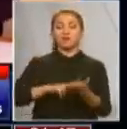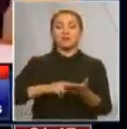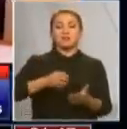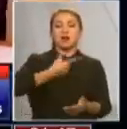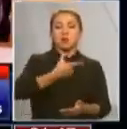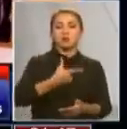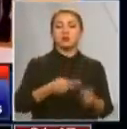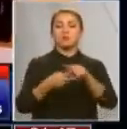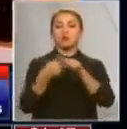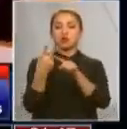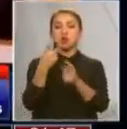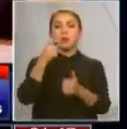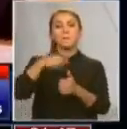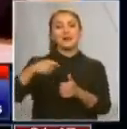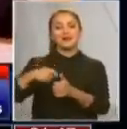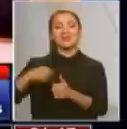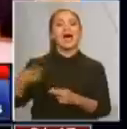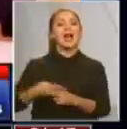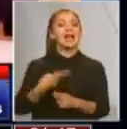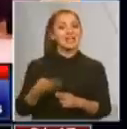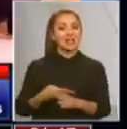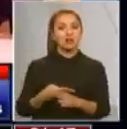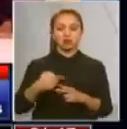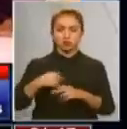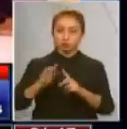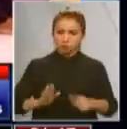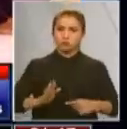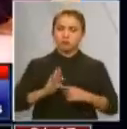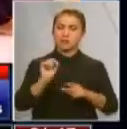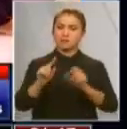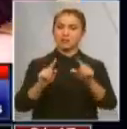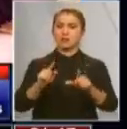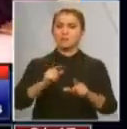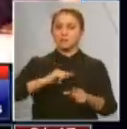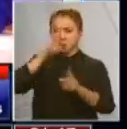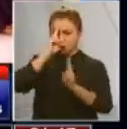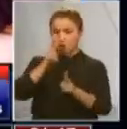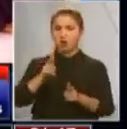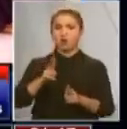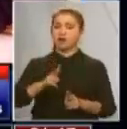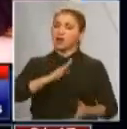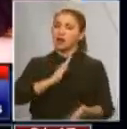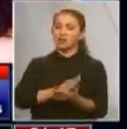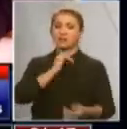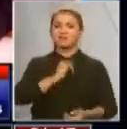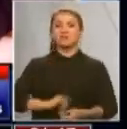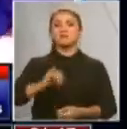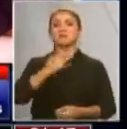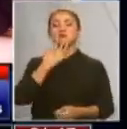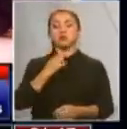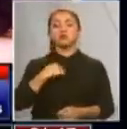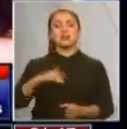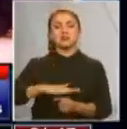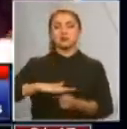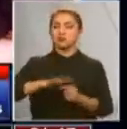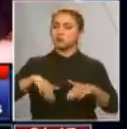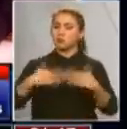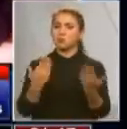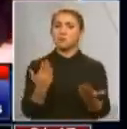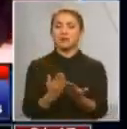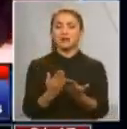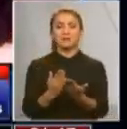por 2 meses de arriendo. Y estoy dispuesto a defender mi honra a como dé lugar, porque es una situación absoluta